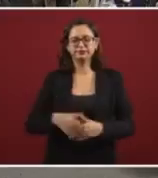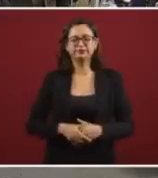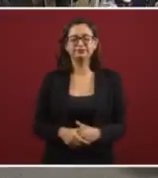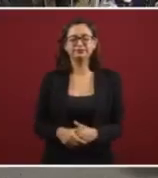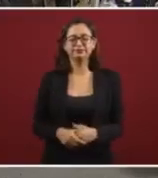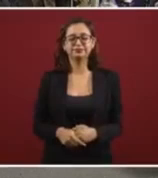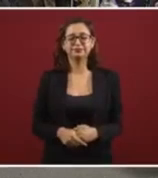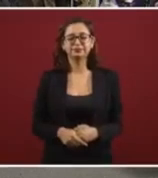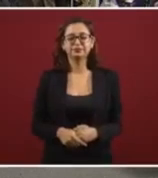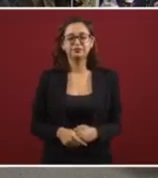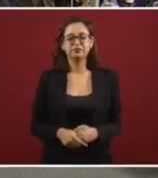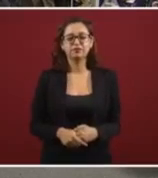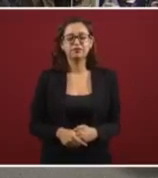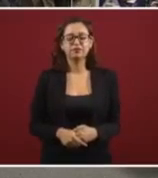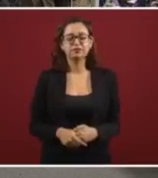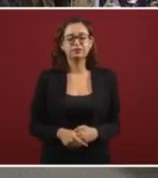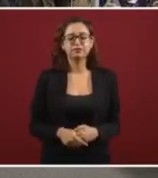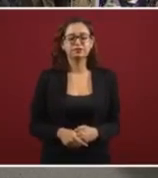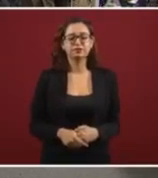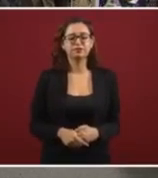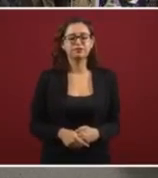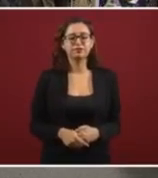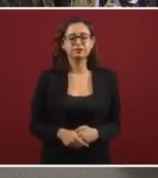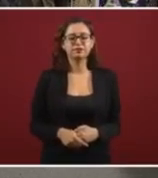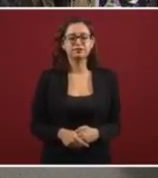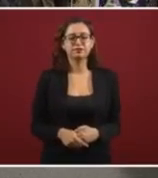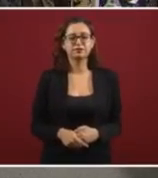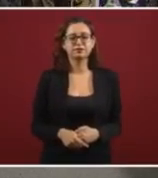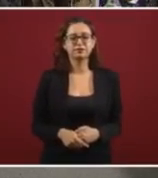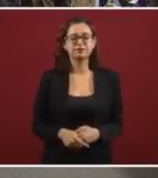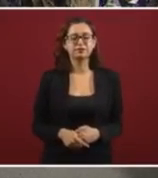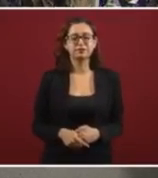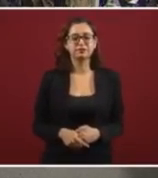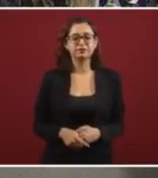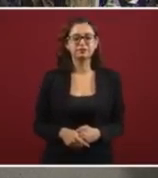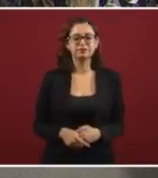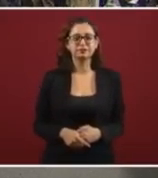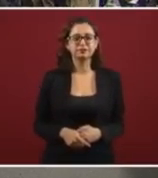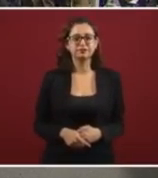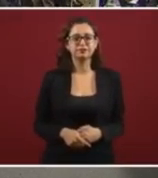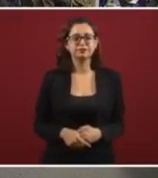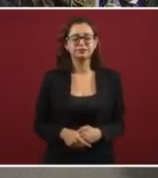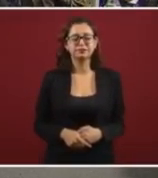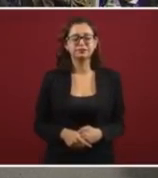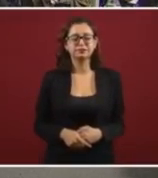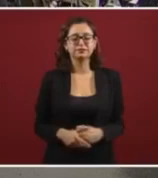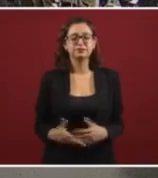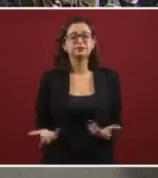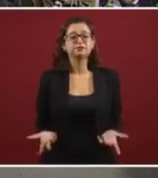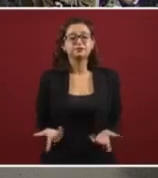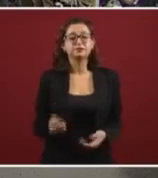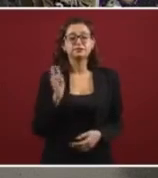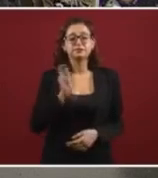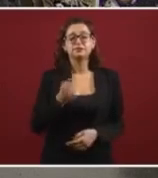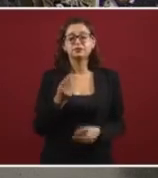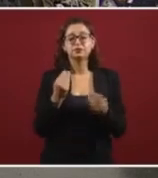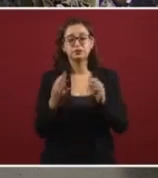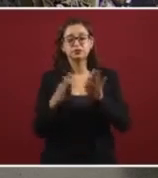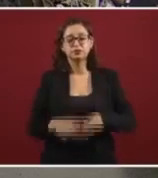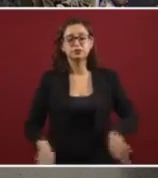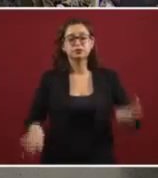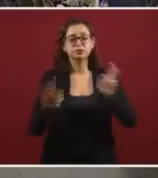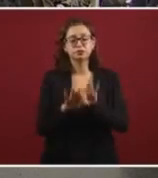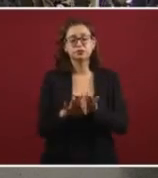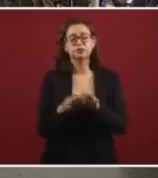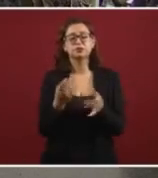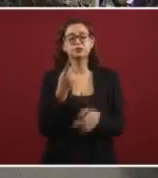ramo y aclaró que, al igual que las inversiones en la industria automotriz, manufacturera y la llegada de remesas, el turismo es